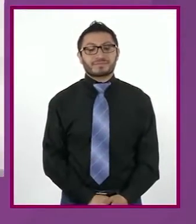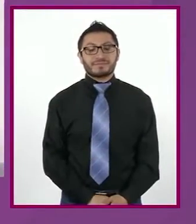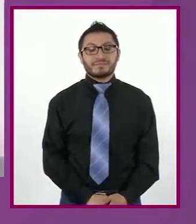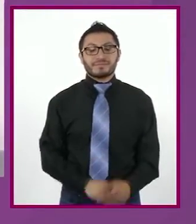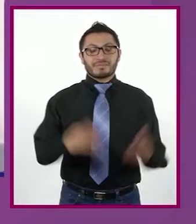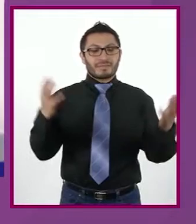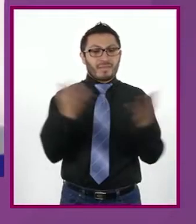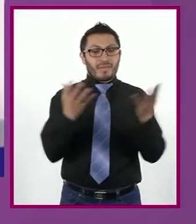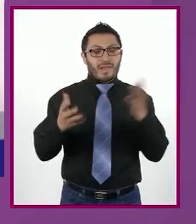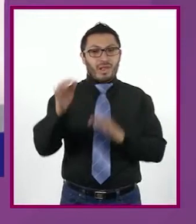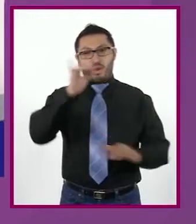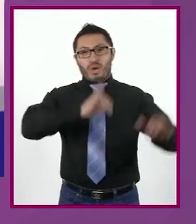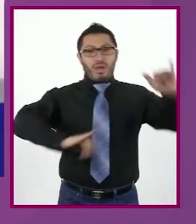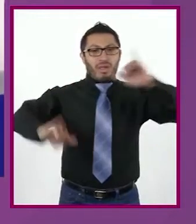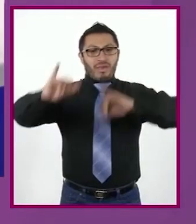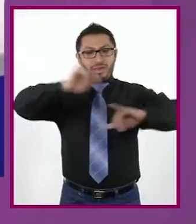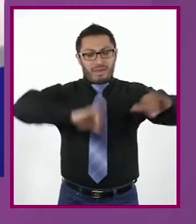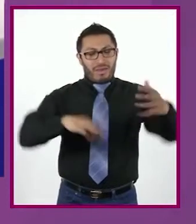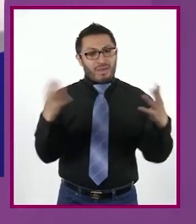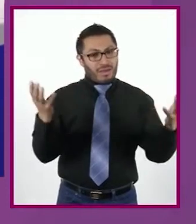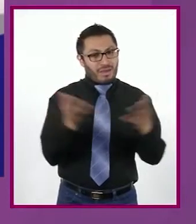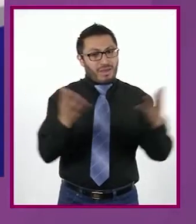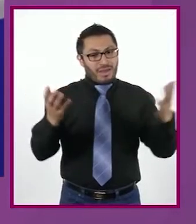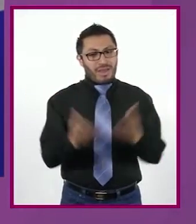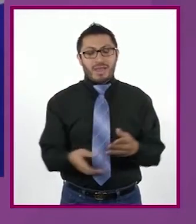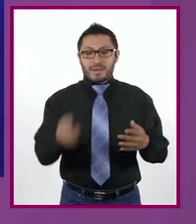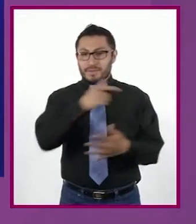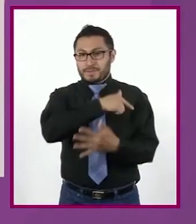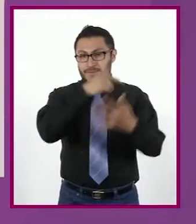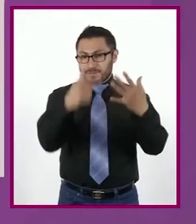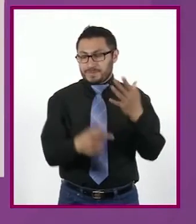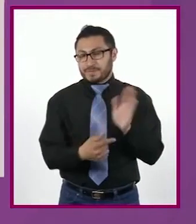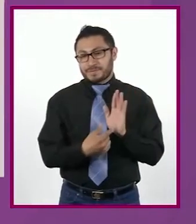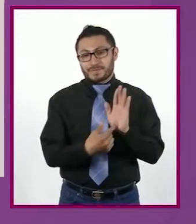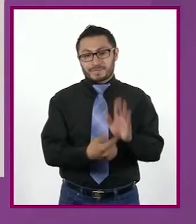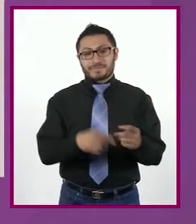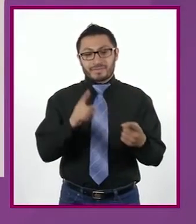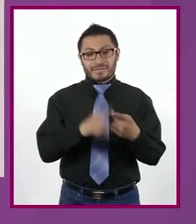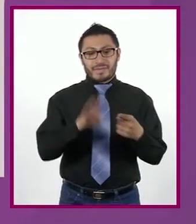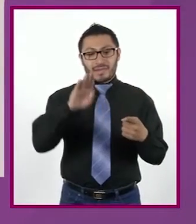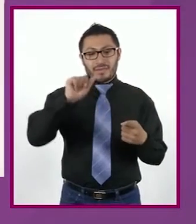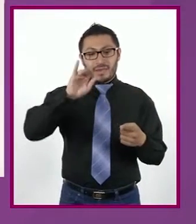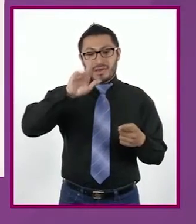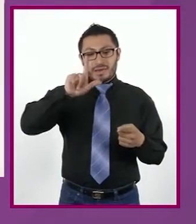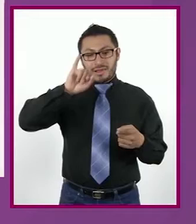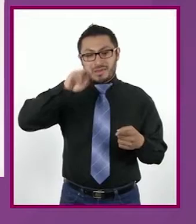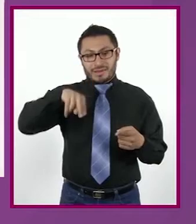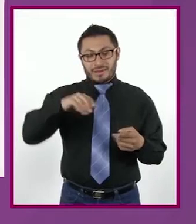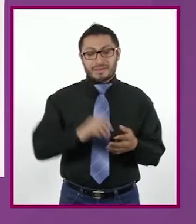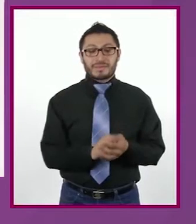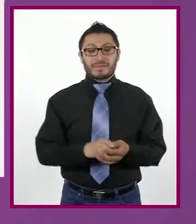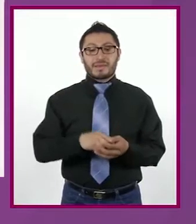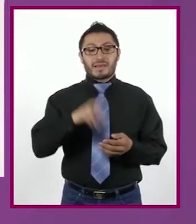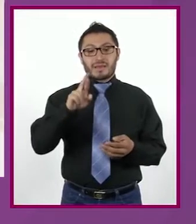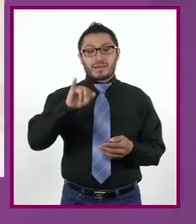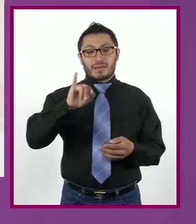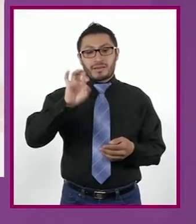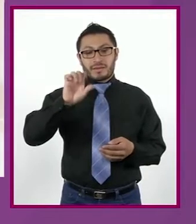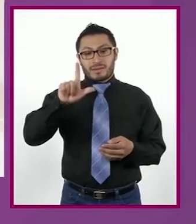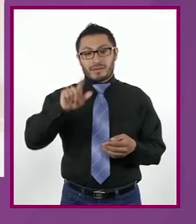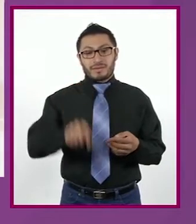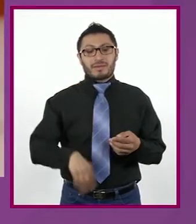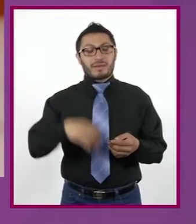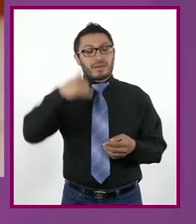Para realizar este experimento utilizaremos los siguientes materiales: un balín metálico, un riel de un metro,